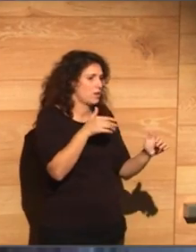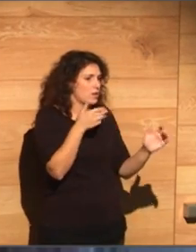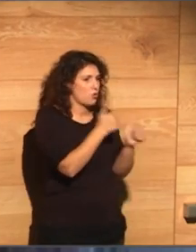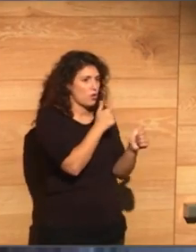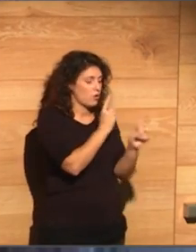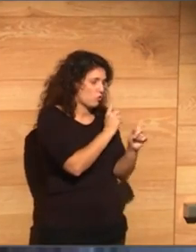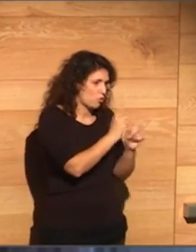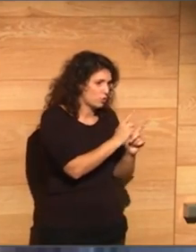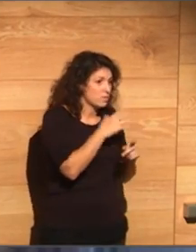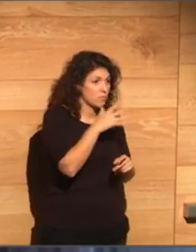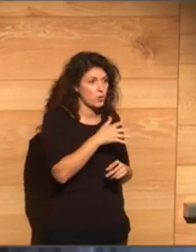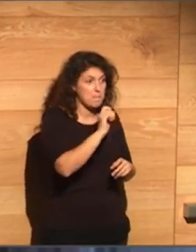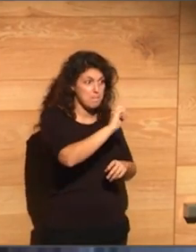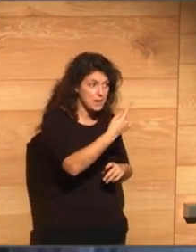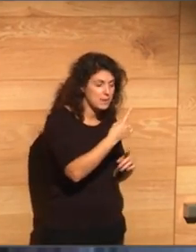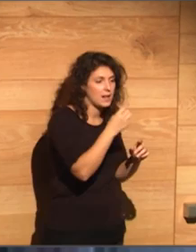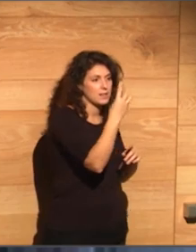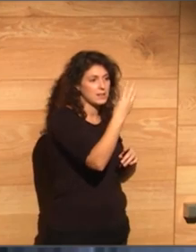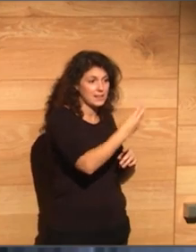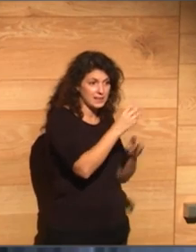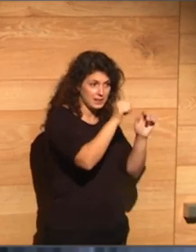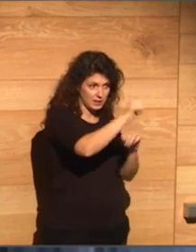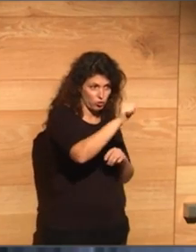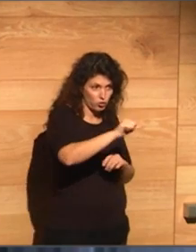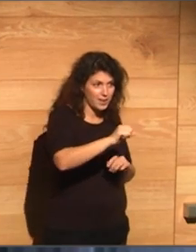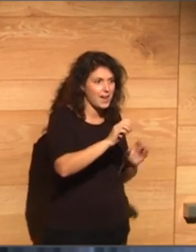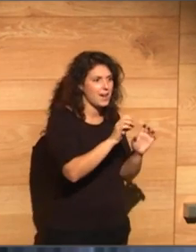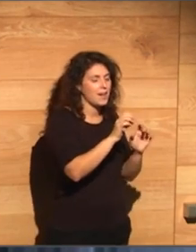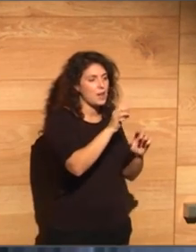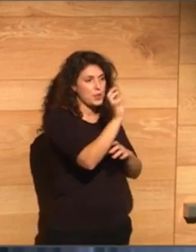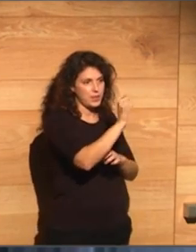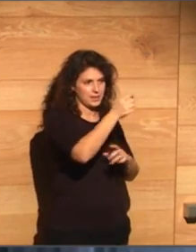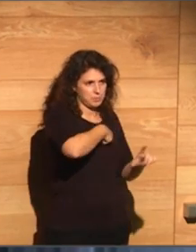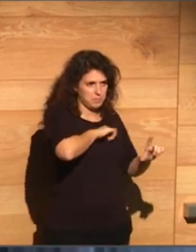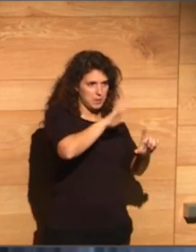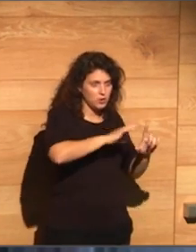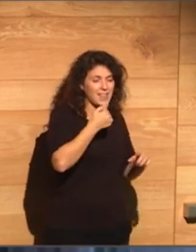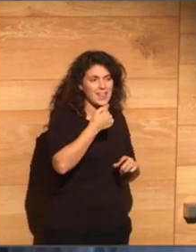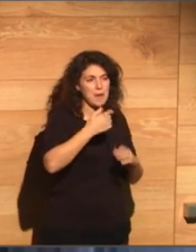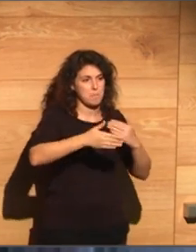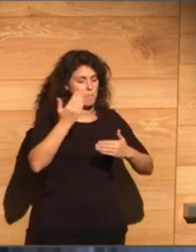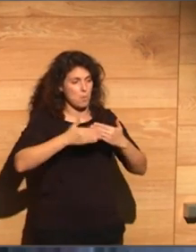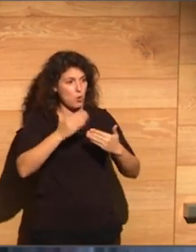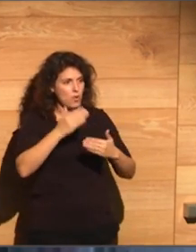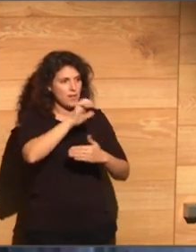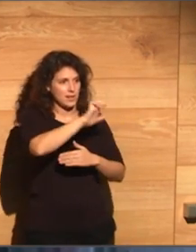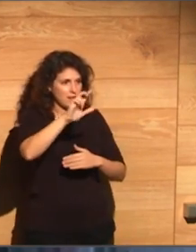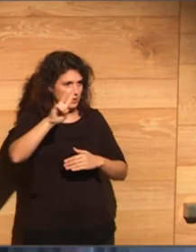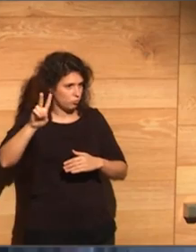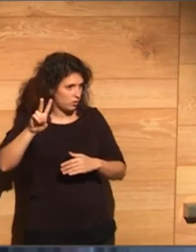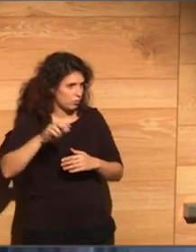además fue la primera trilogía del cine español y dijeron que no, que eso eran unas modas que venían de Estados Unidos. Ofendidos con la